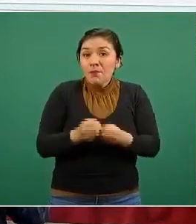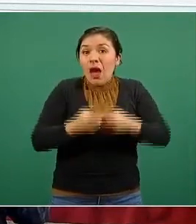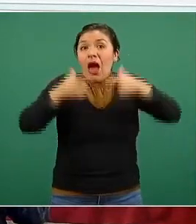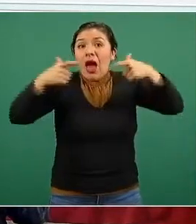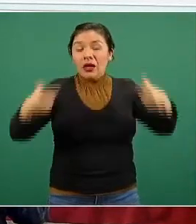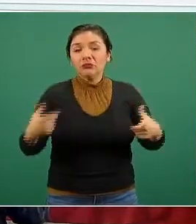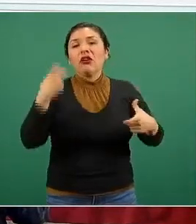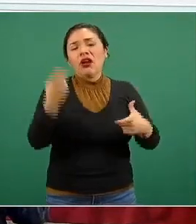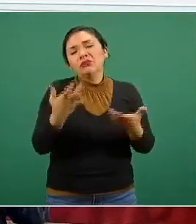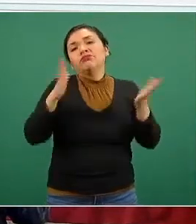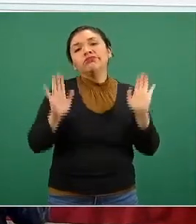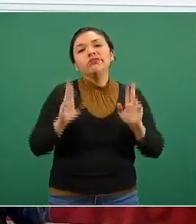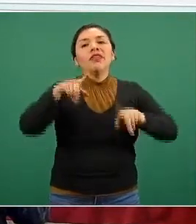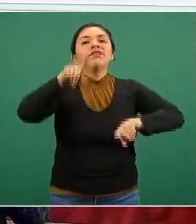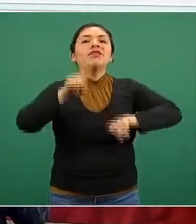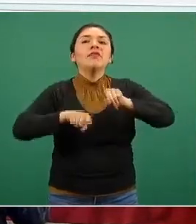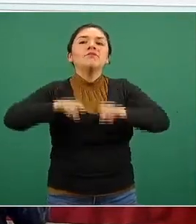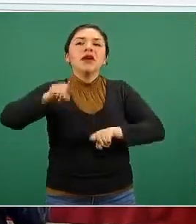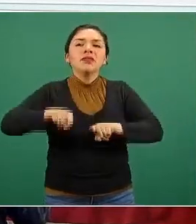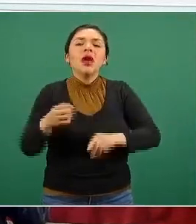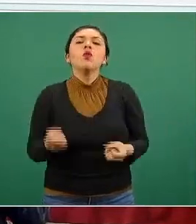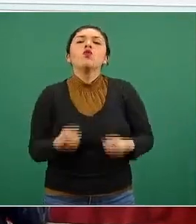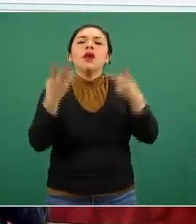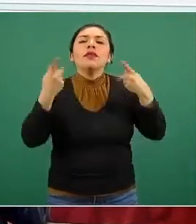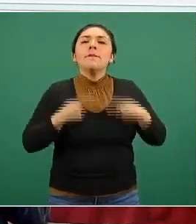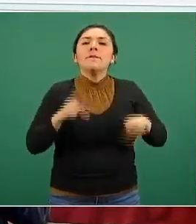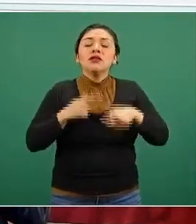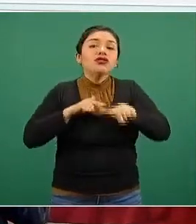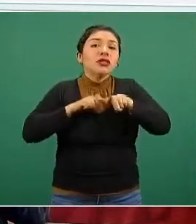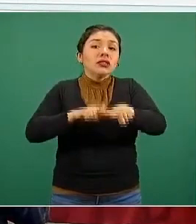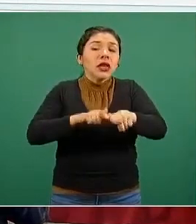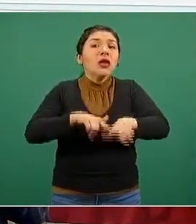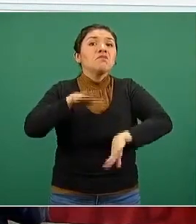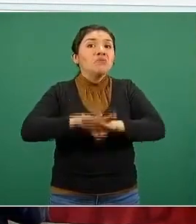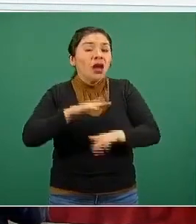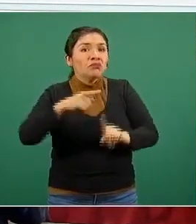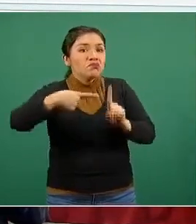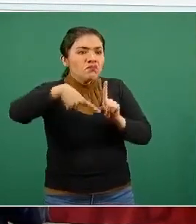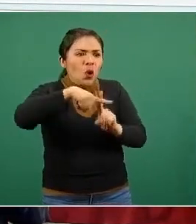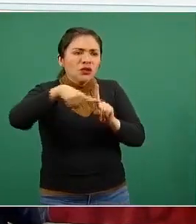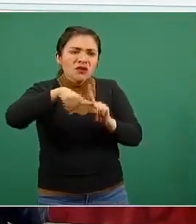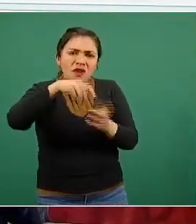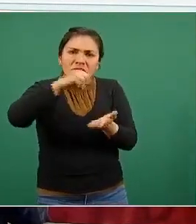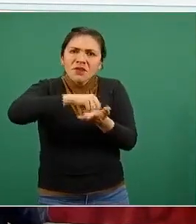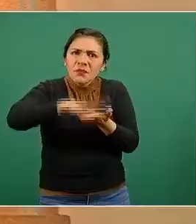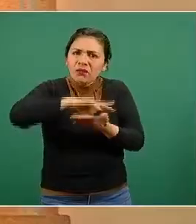dependerá precisamente de cuántas personas sigan confirmándose y por lo tanto